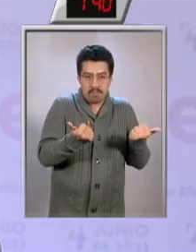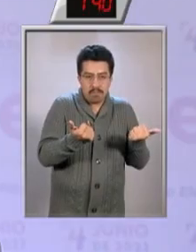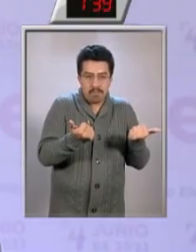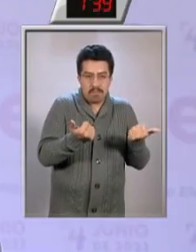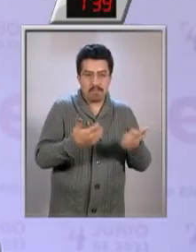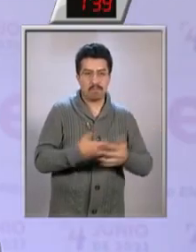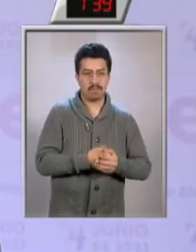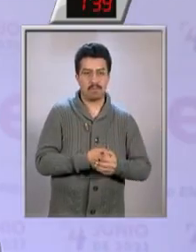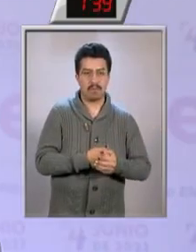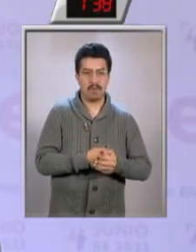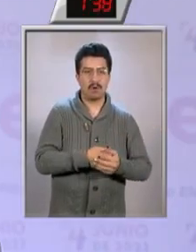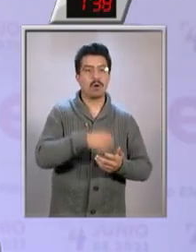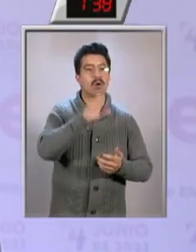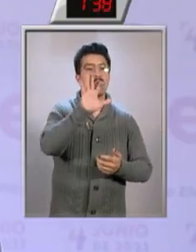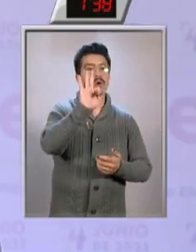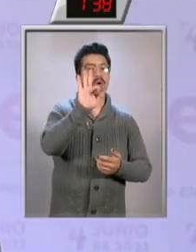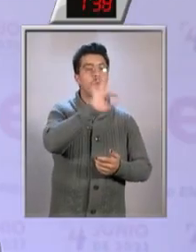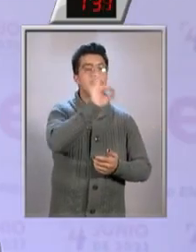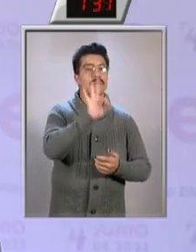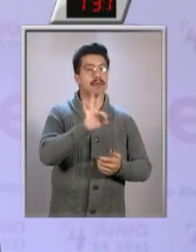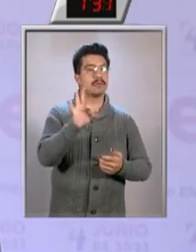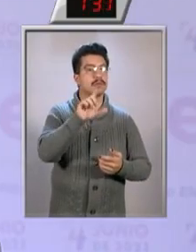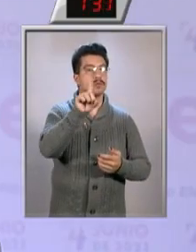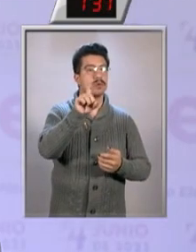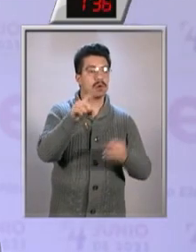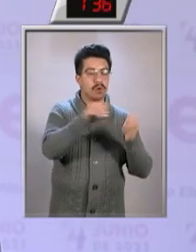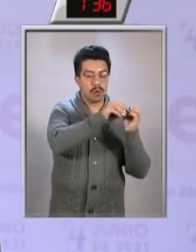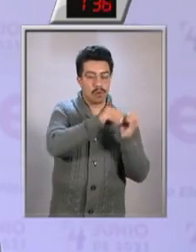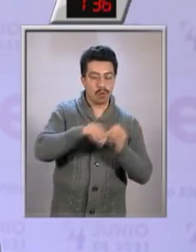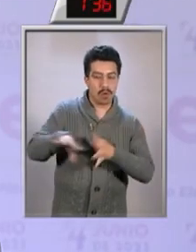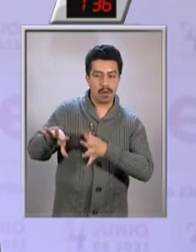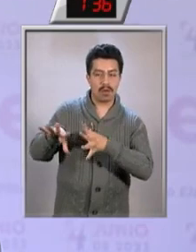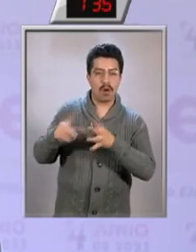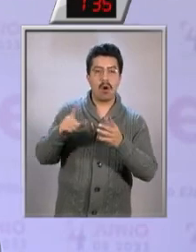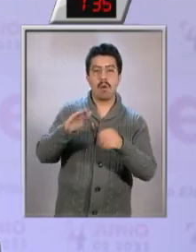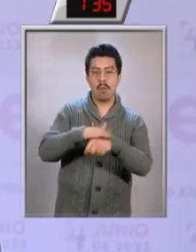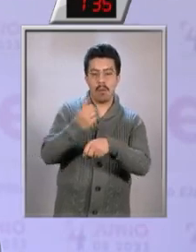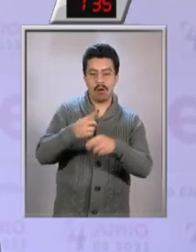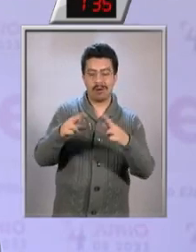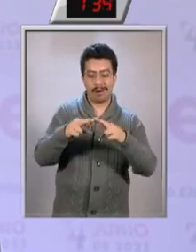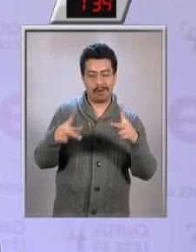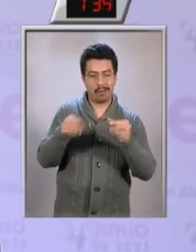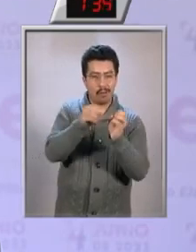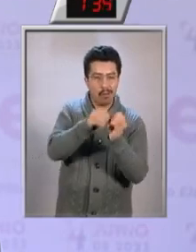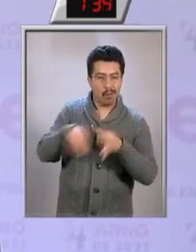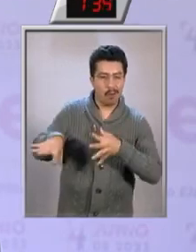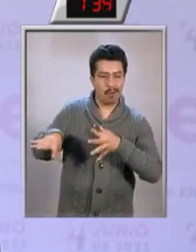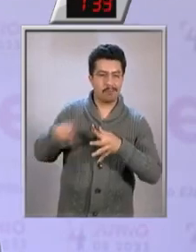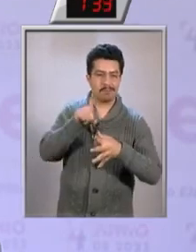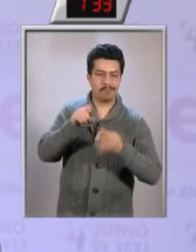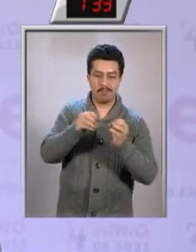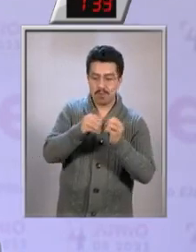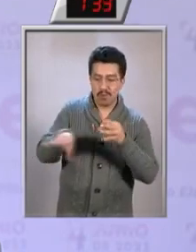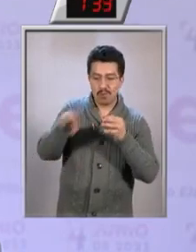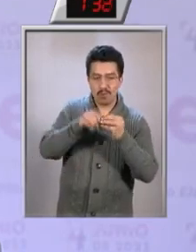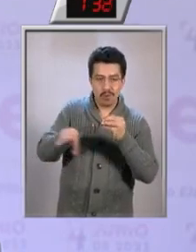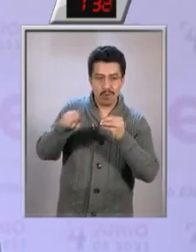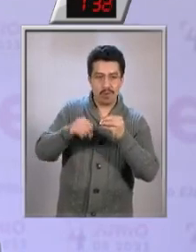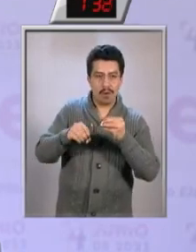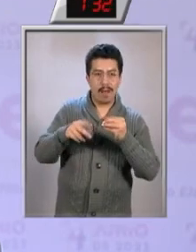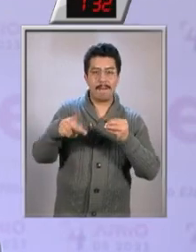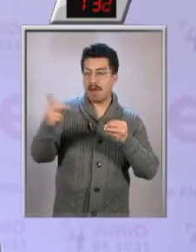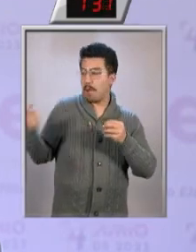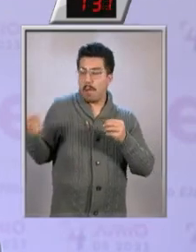El cerca del 40% de agua que se es debido a las fugas que se tiene y que muchos no le quieren invertir Porque no ven